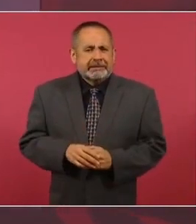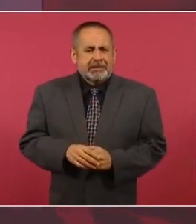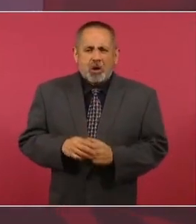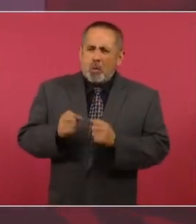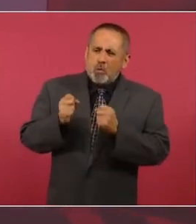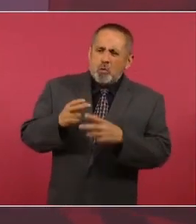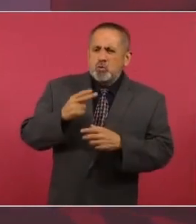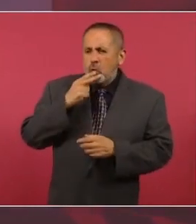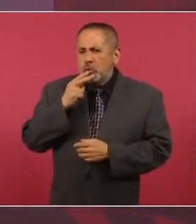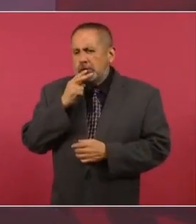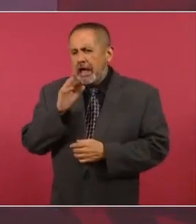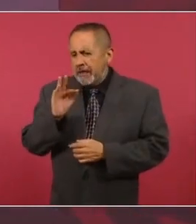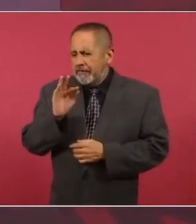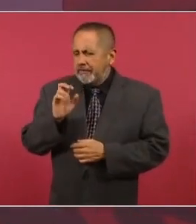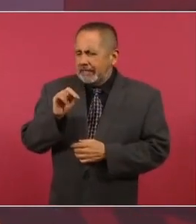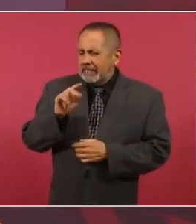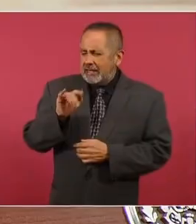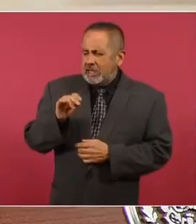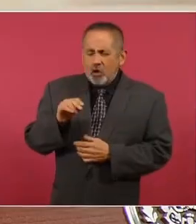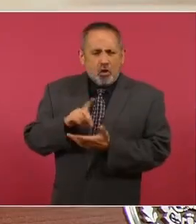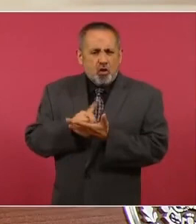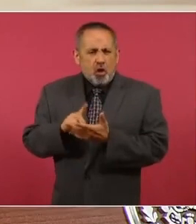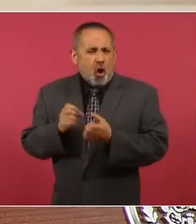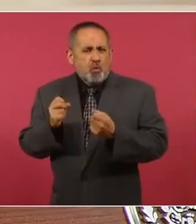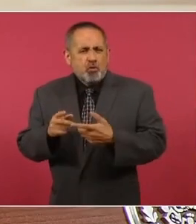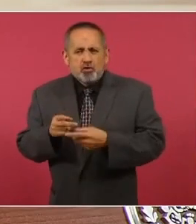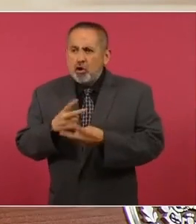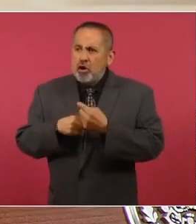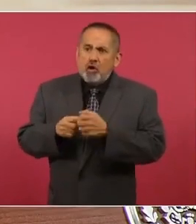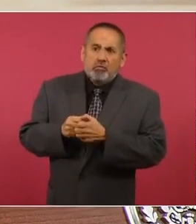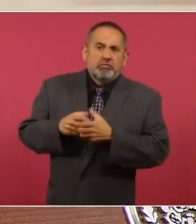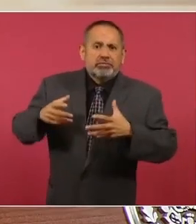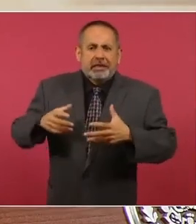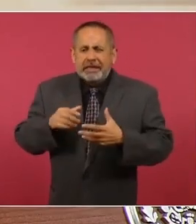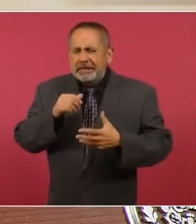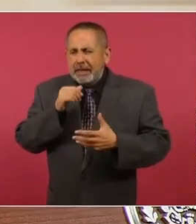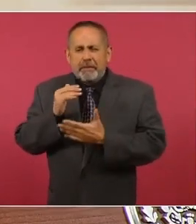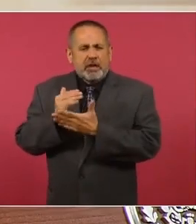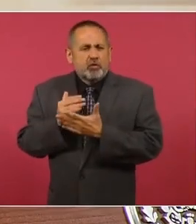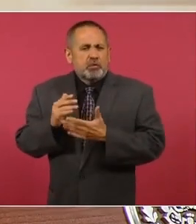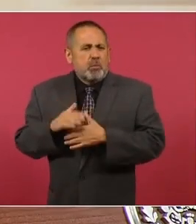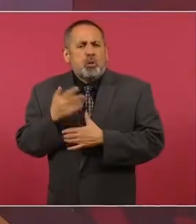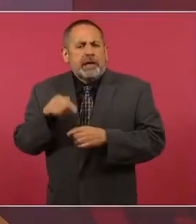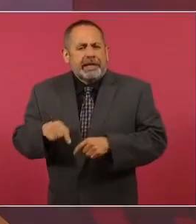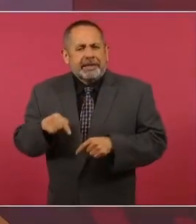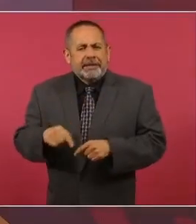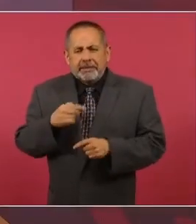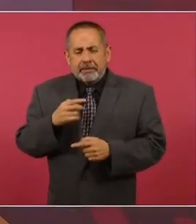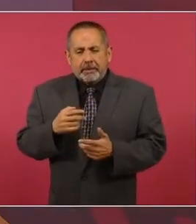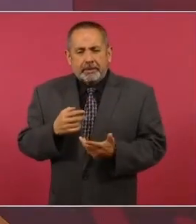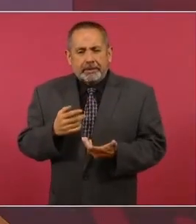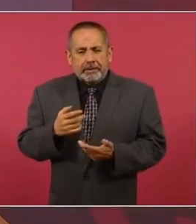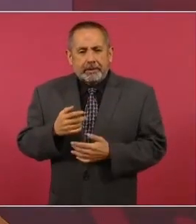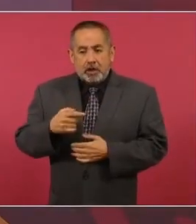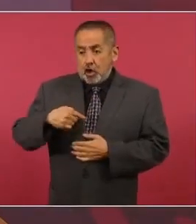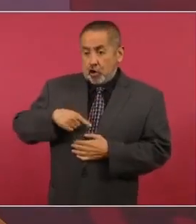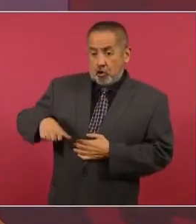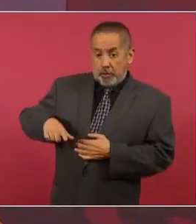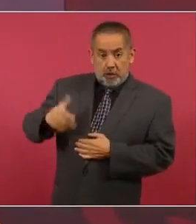tanto consumo de droga? ¿Por qué no crece tanto el consumo de droga? ¿Por lo que hace el gobierno?